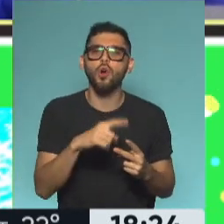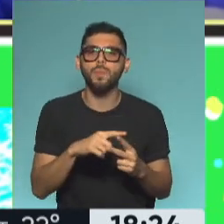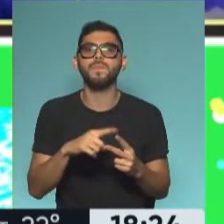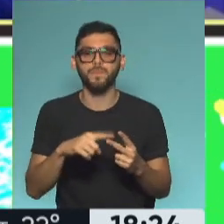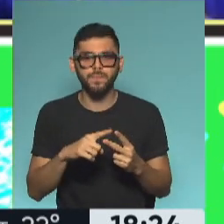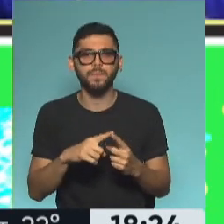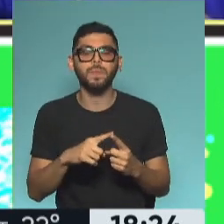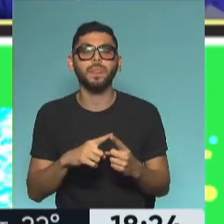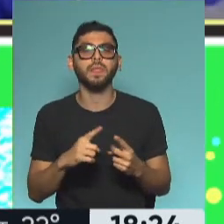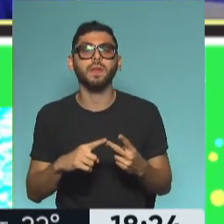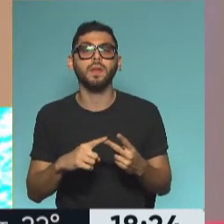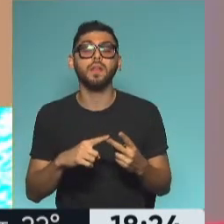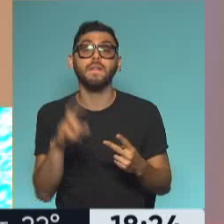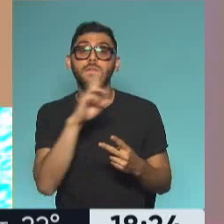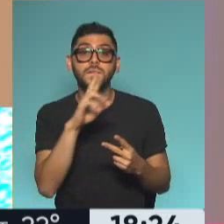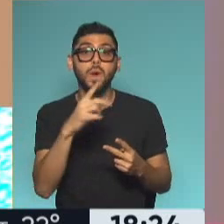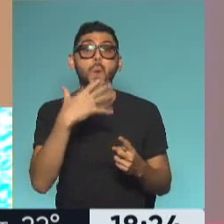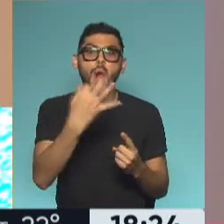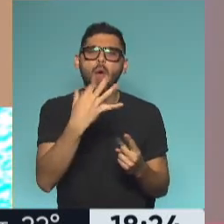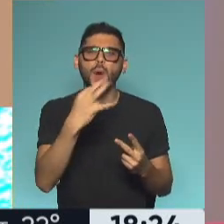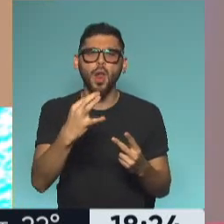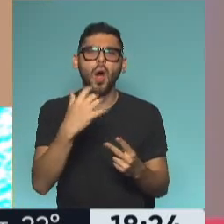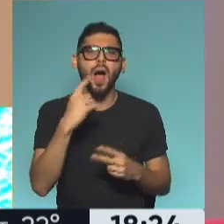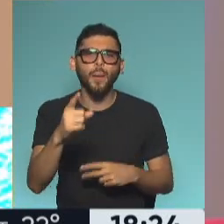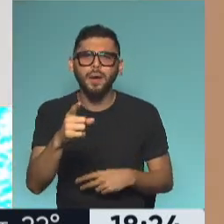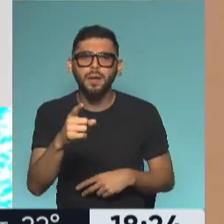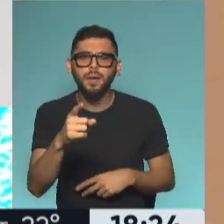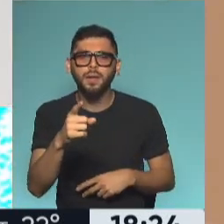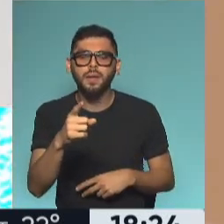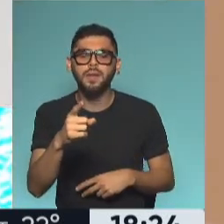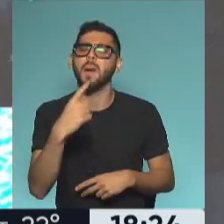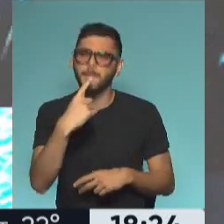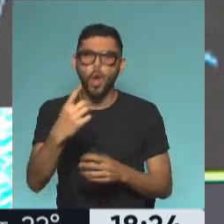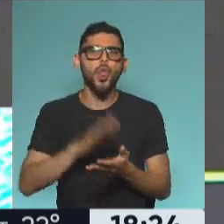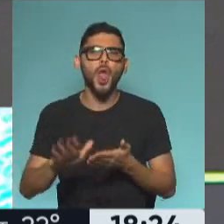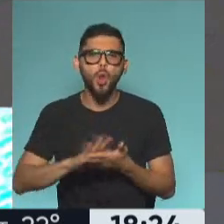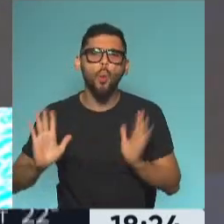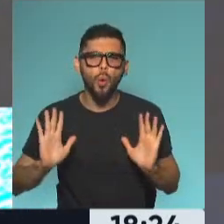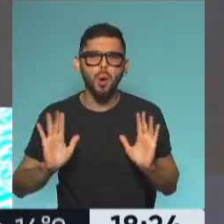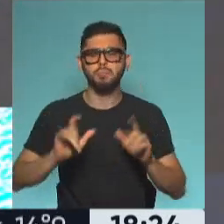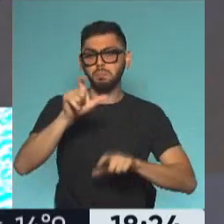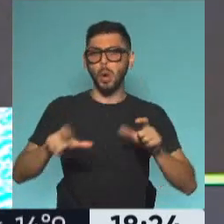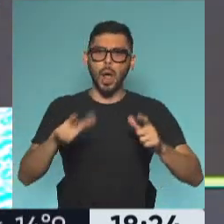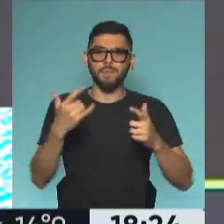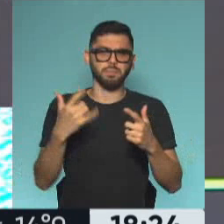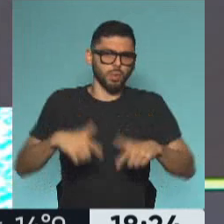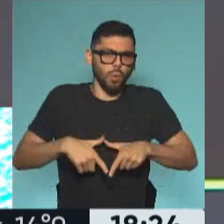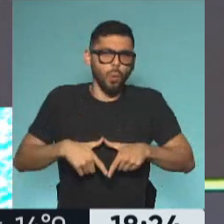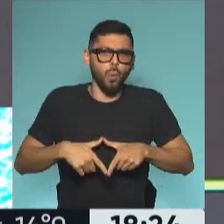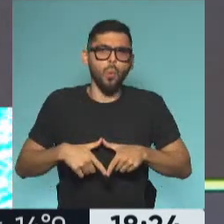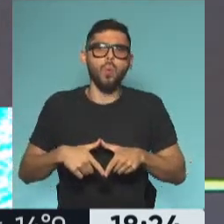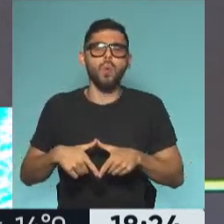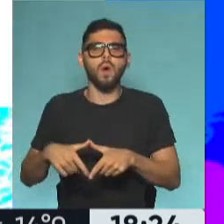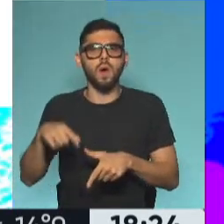sí. Las chicas dicen verdadero. Repetí la pregunta, Francesca. Repetí la pregunta, Francesca. ¿Las personas con vulva